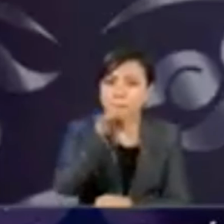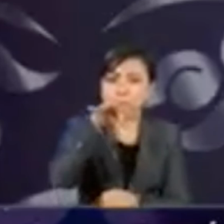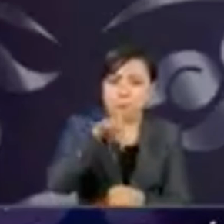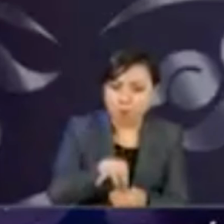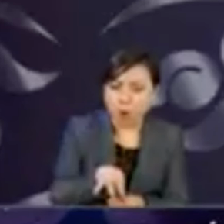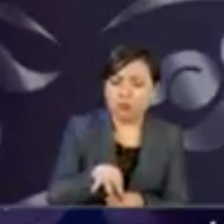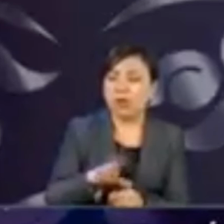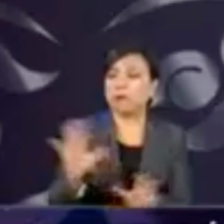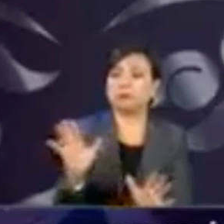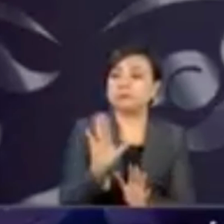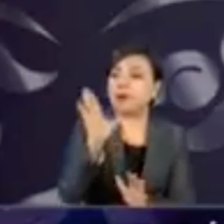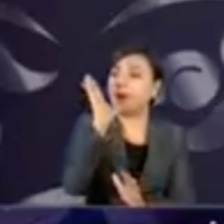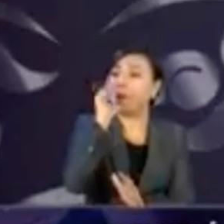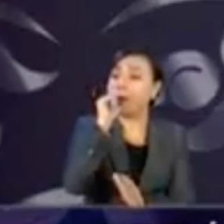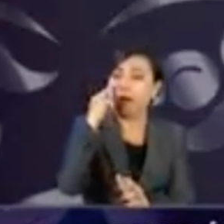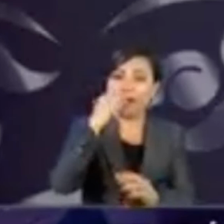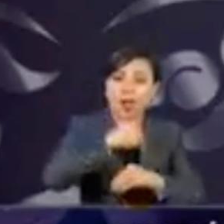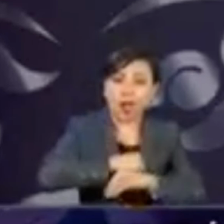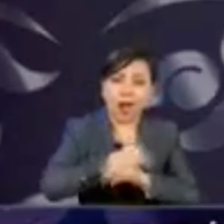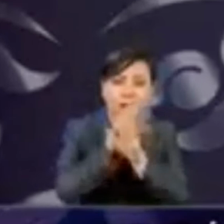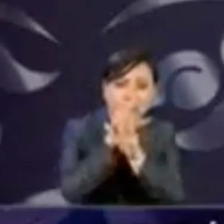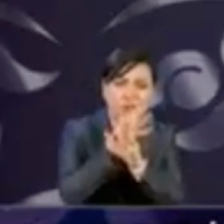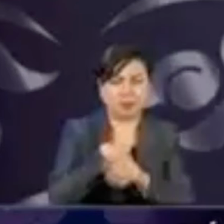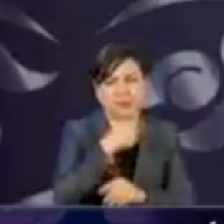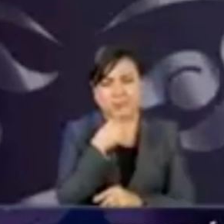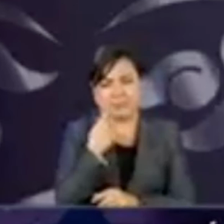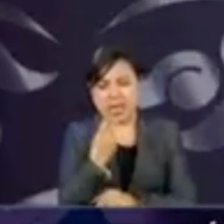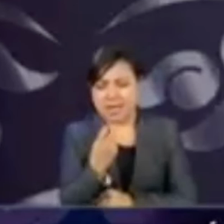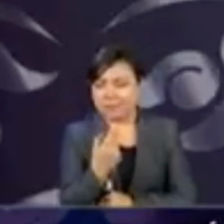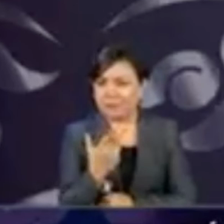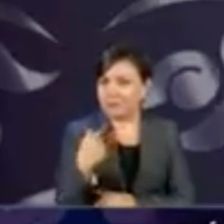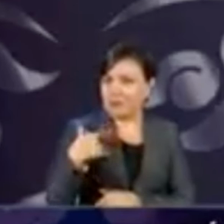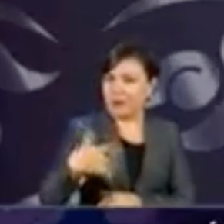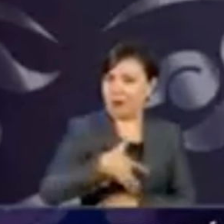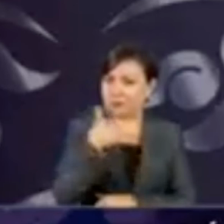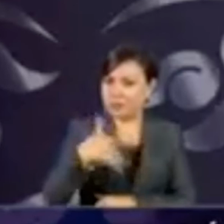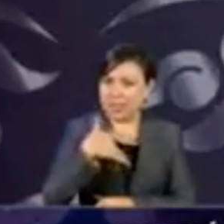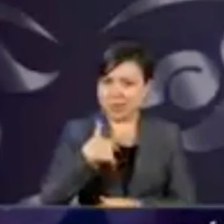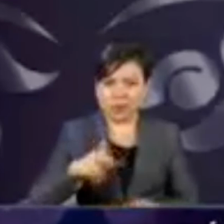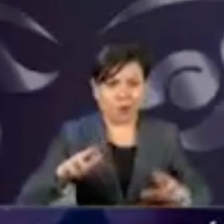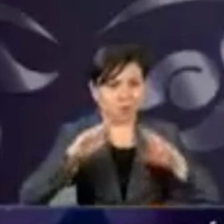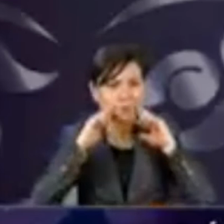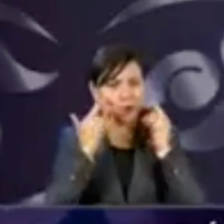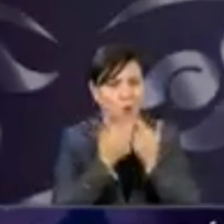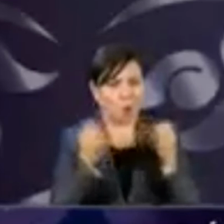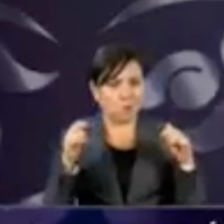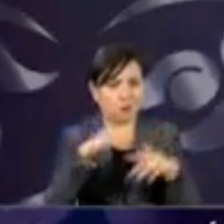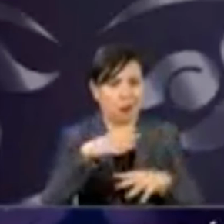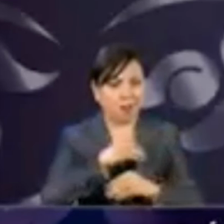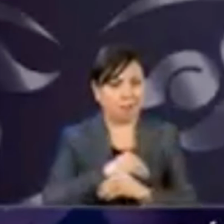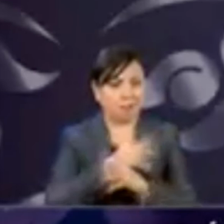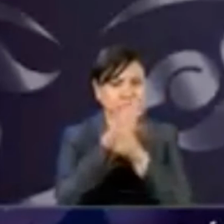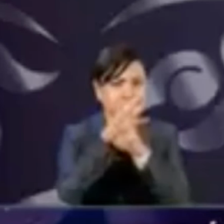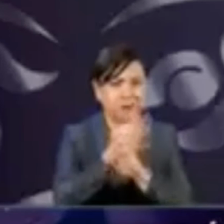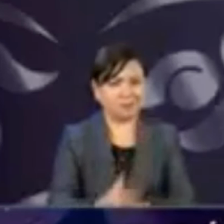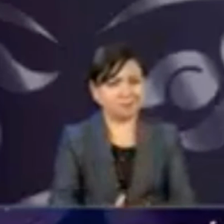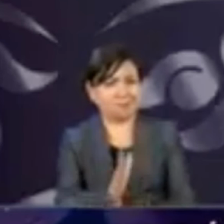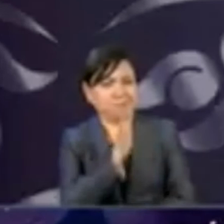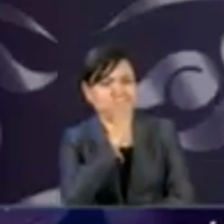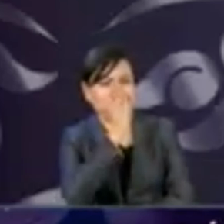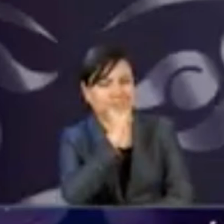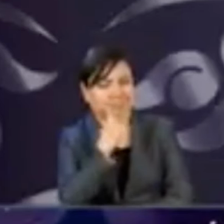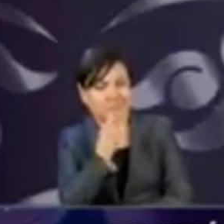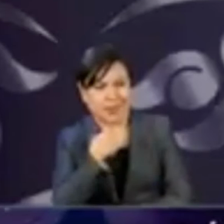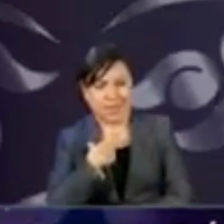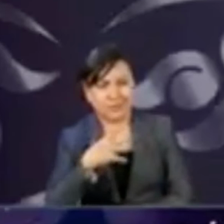que no se están tomando las cosas en serio desde la presidencia de la república un poder diferente que tiene